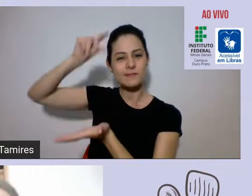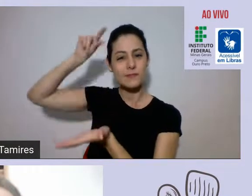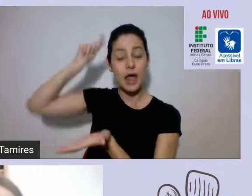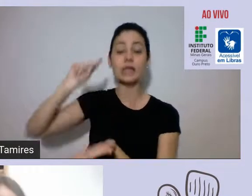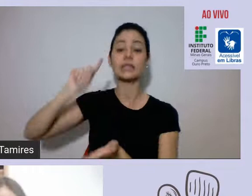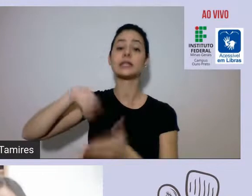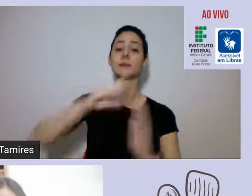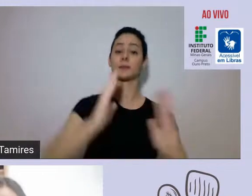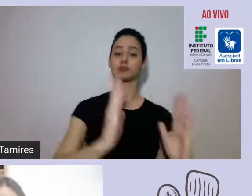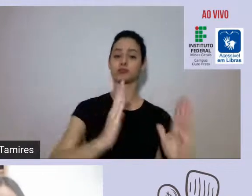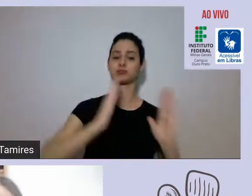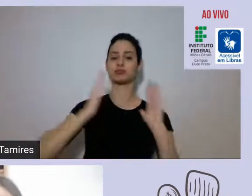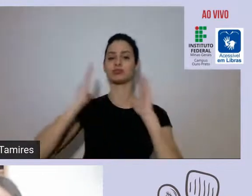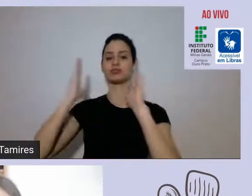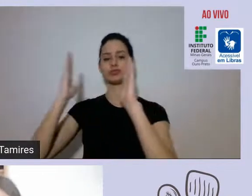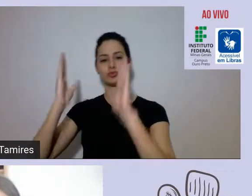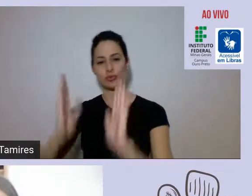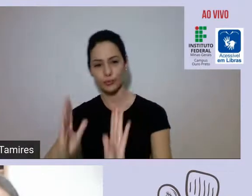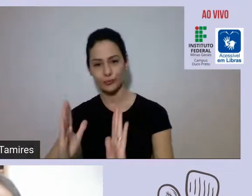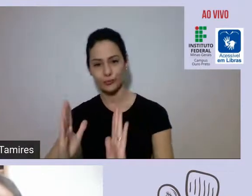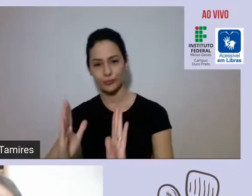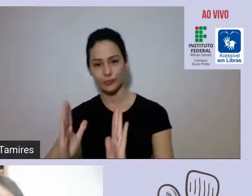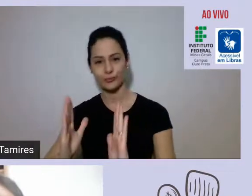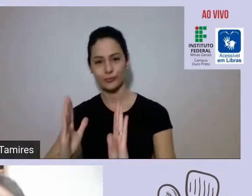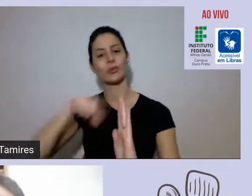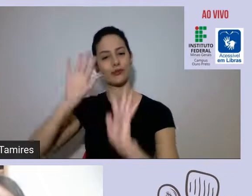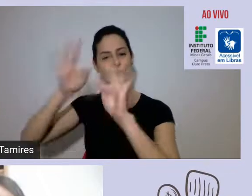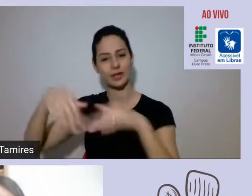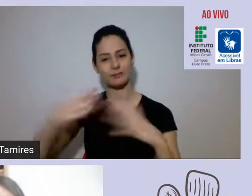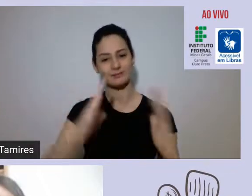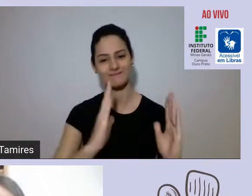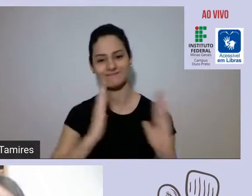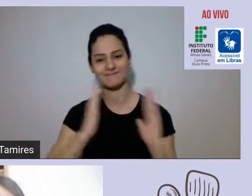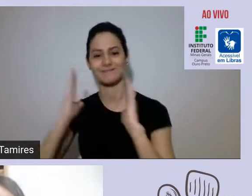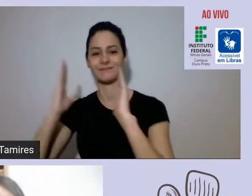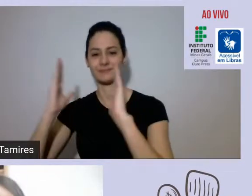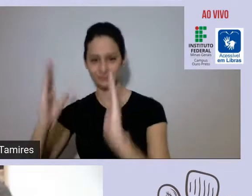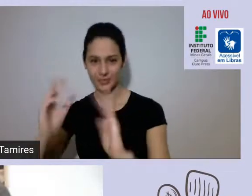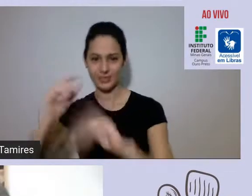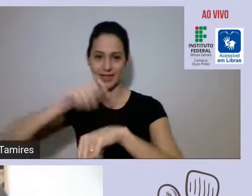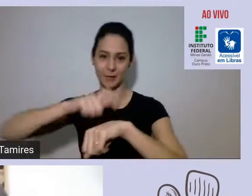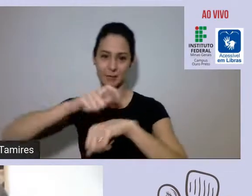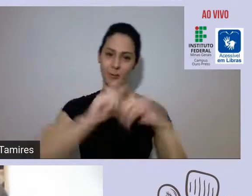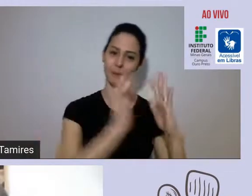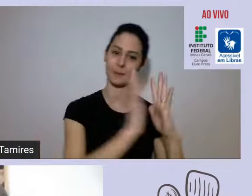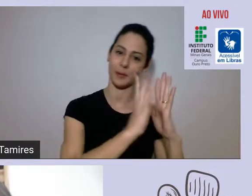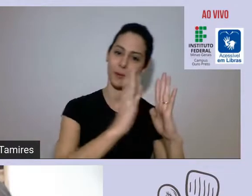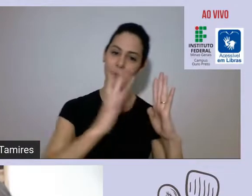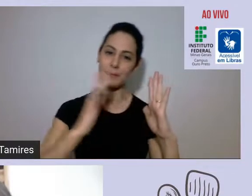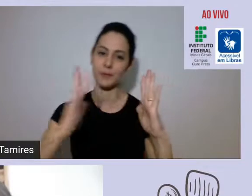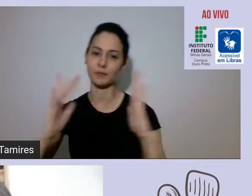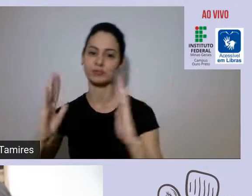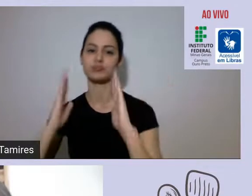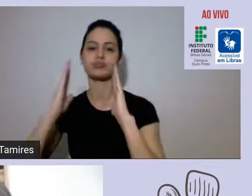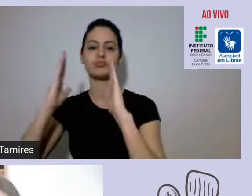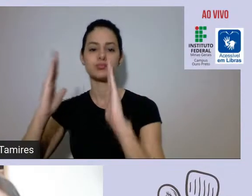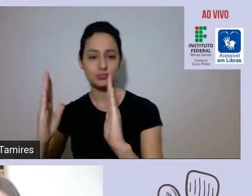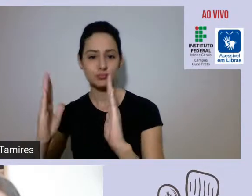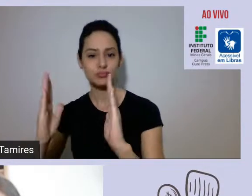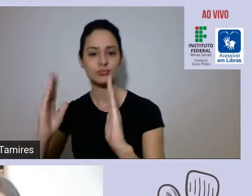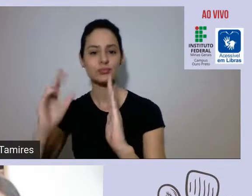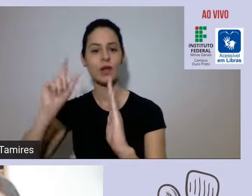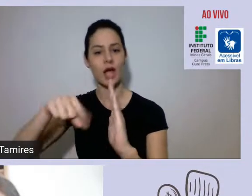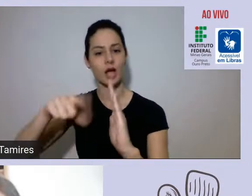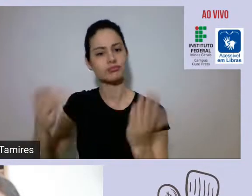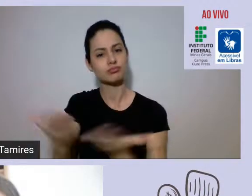finalmente, haciendo un salto, un atrevido salto en el tiempo, voy a tomar un caso actual de